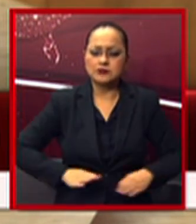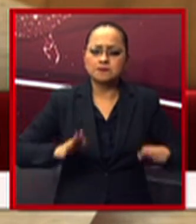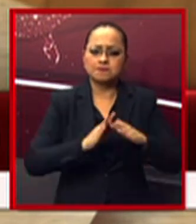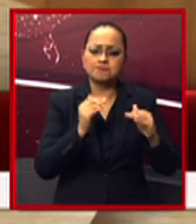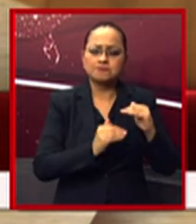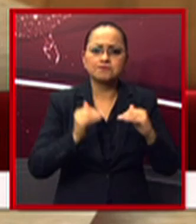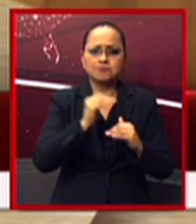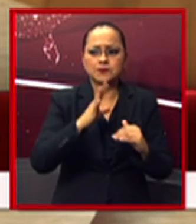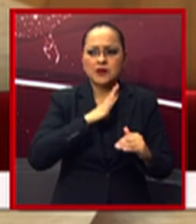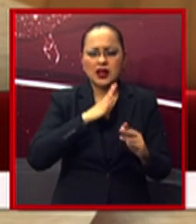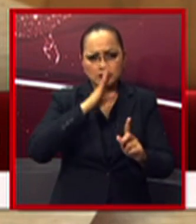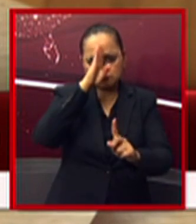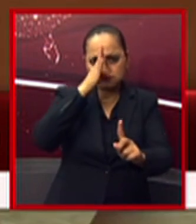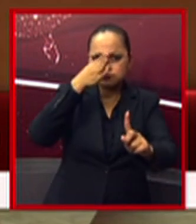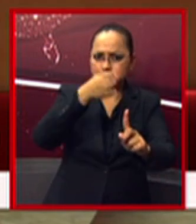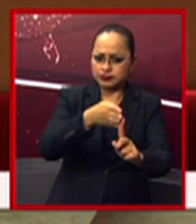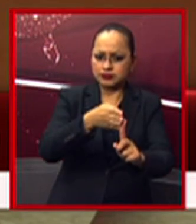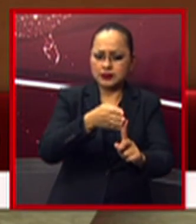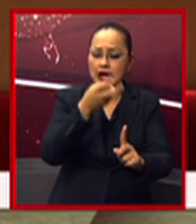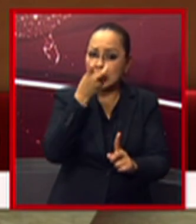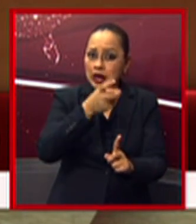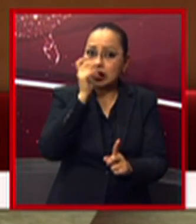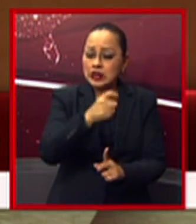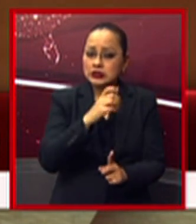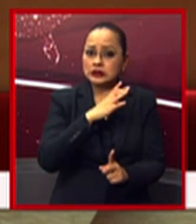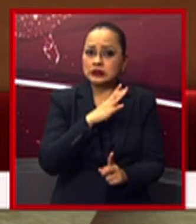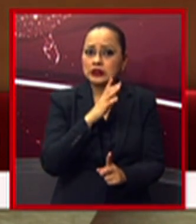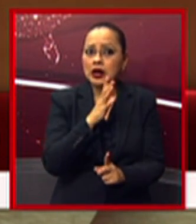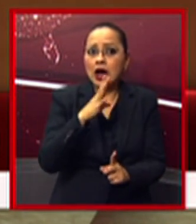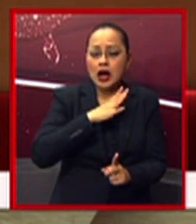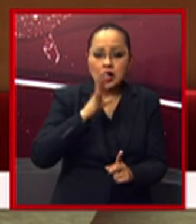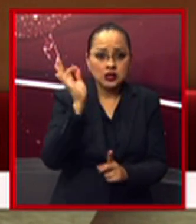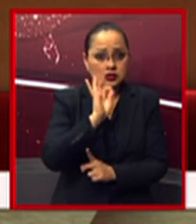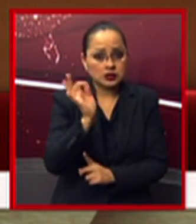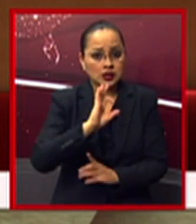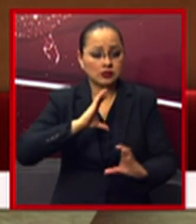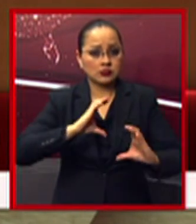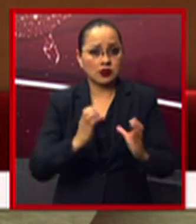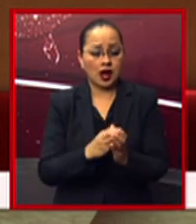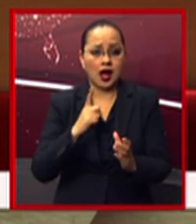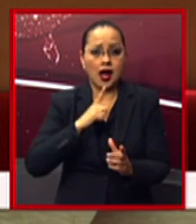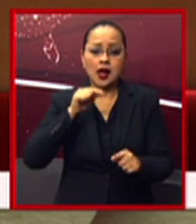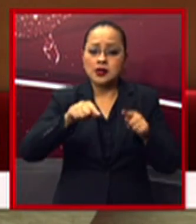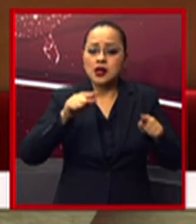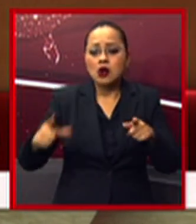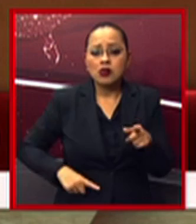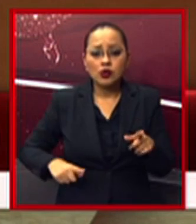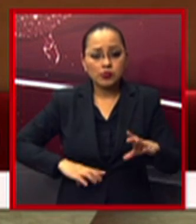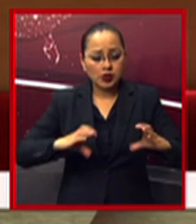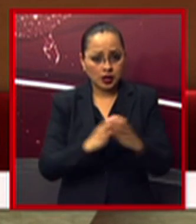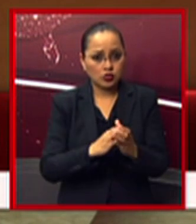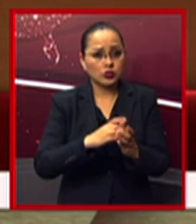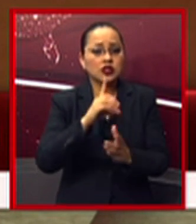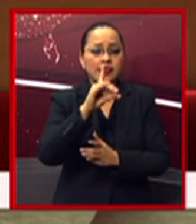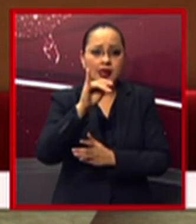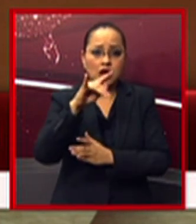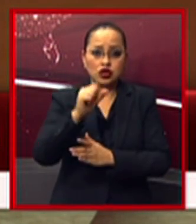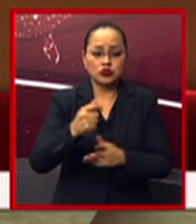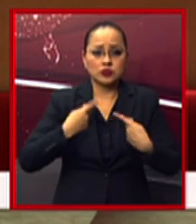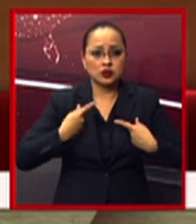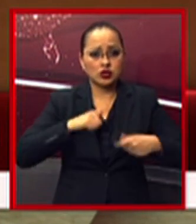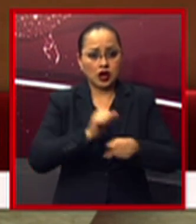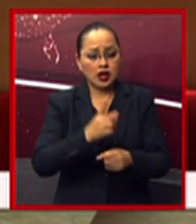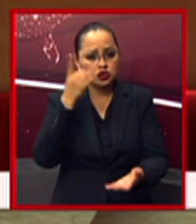del principio de finalidad. Es decir, aun cuando sean entes públicos, los datos personales solamente